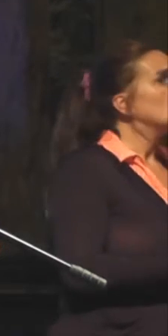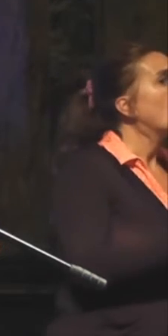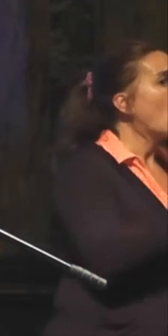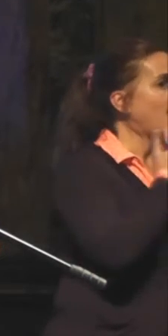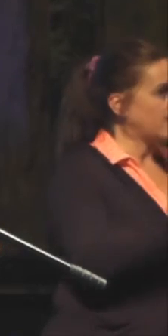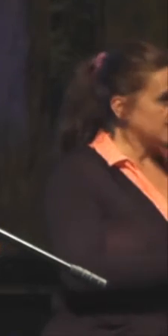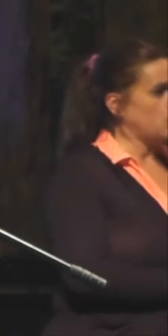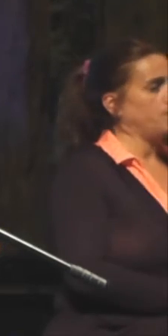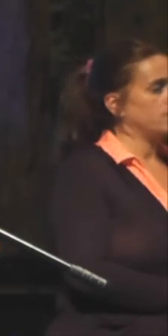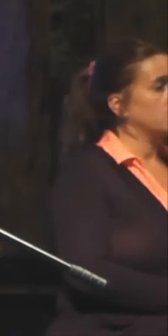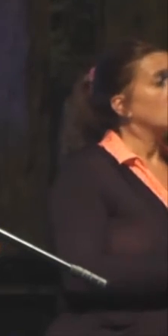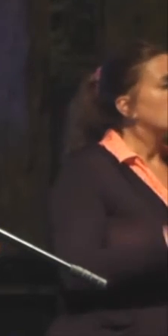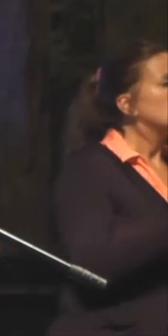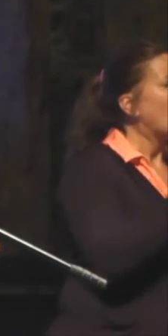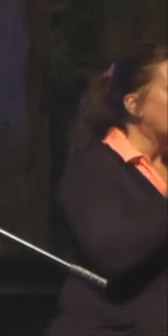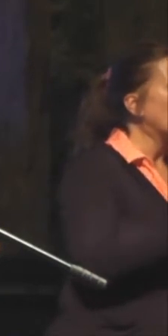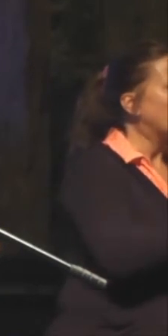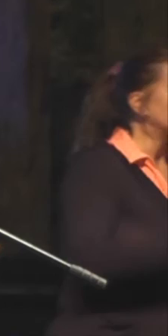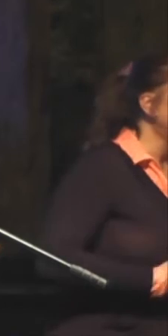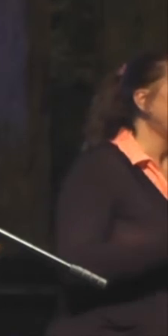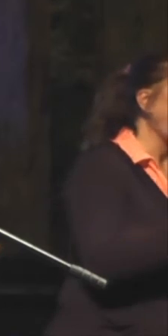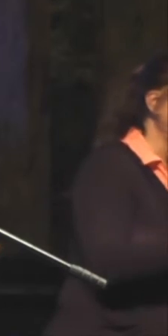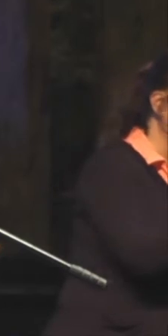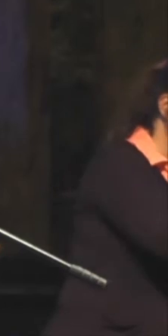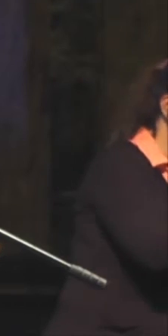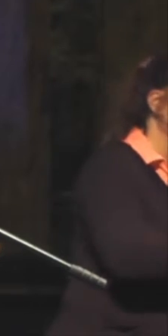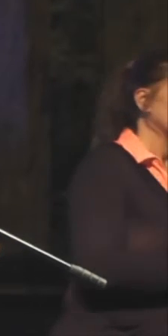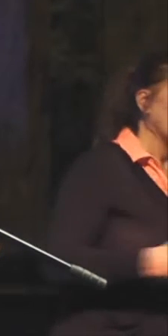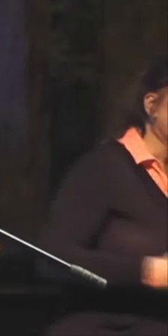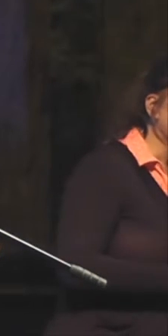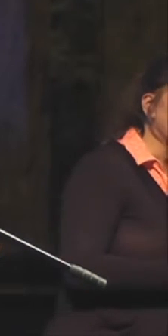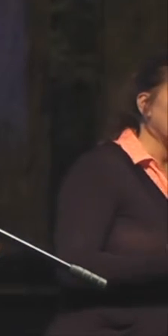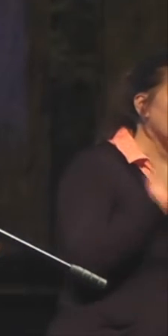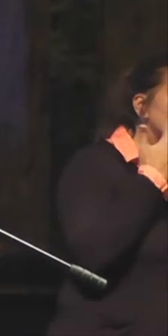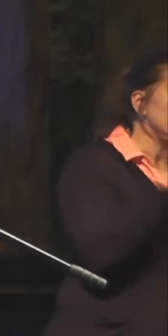y le agradezco al presidente el director ya todo el cuerpo que se nos haya convocado porque